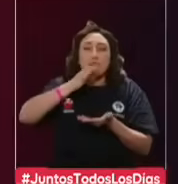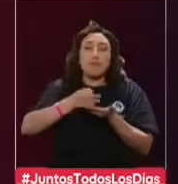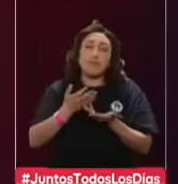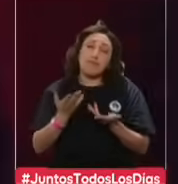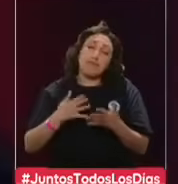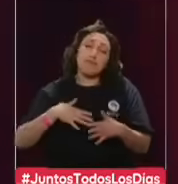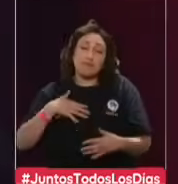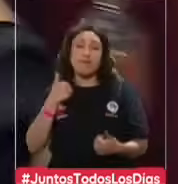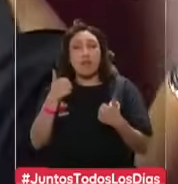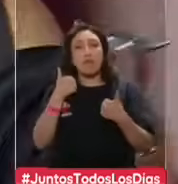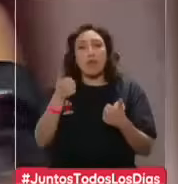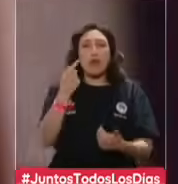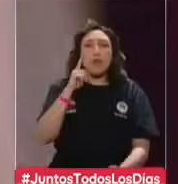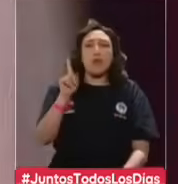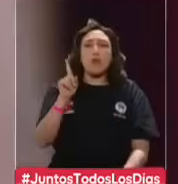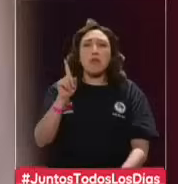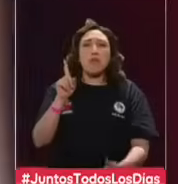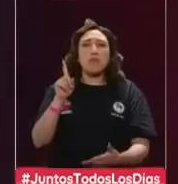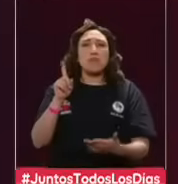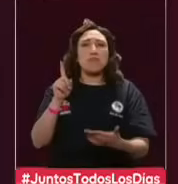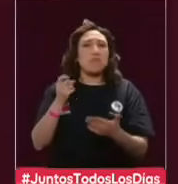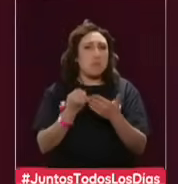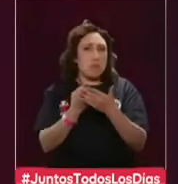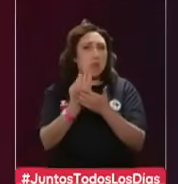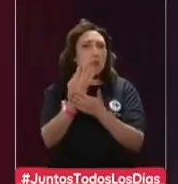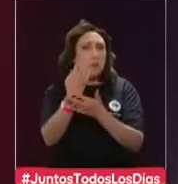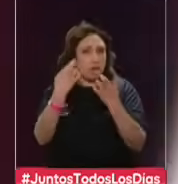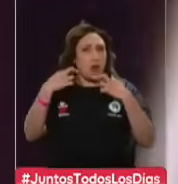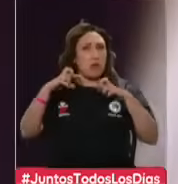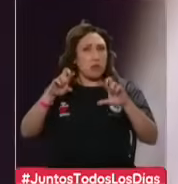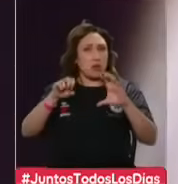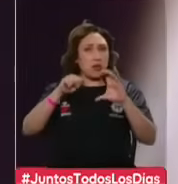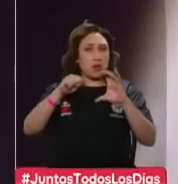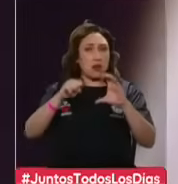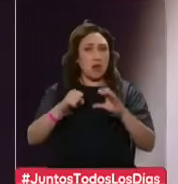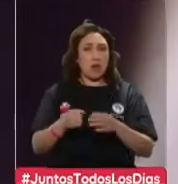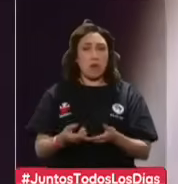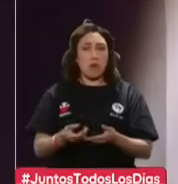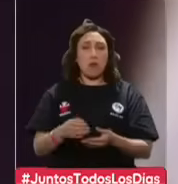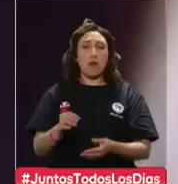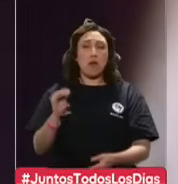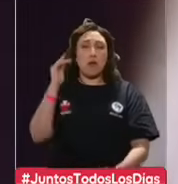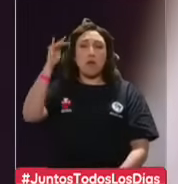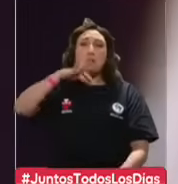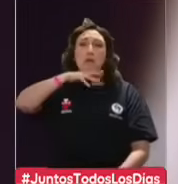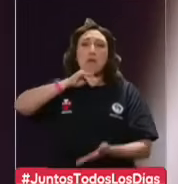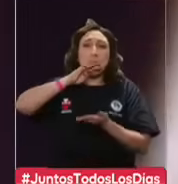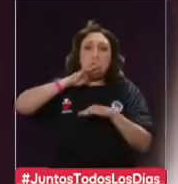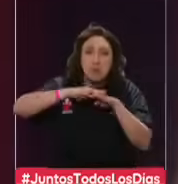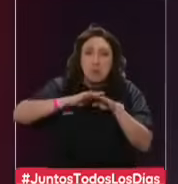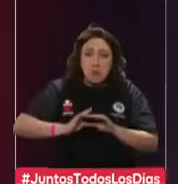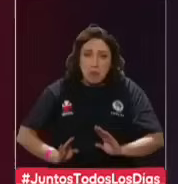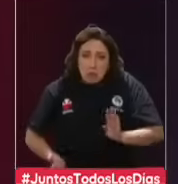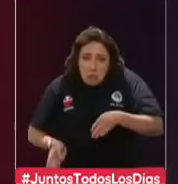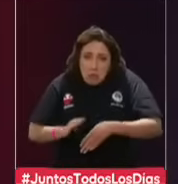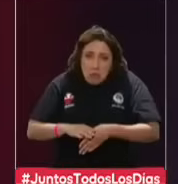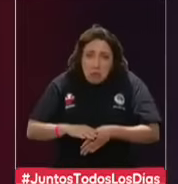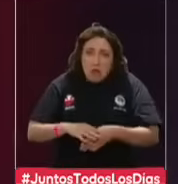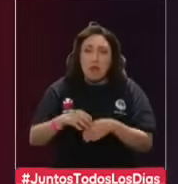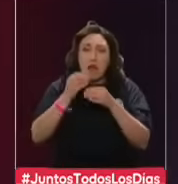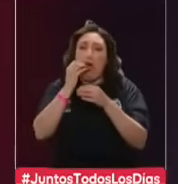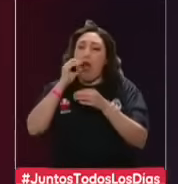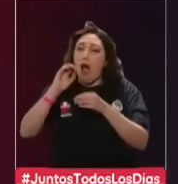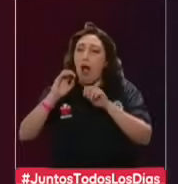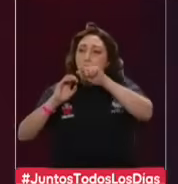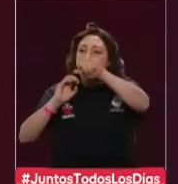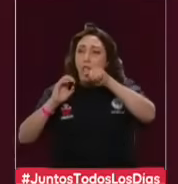Igual bien. Pero ¿qué comerciales vienen para mí ahora? Los pañales para adultos, weón, la Fundación La Rosa, Corega. Es el... Yo